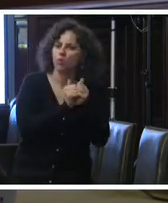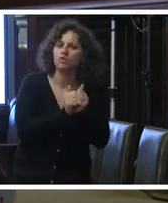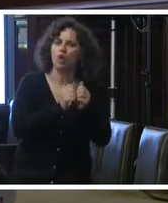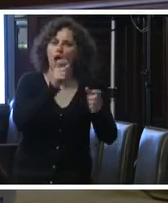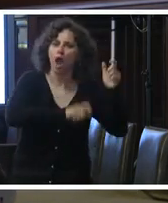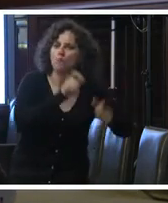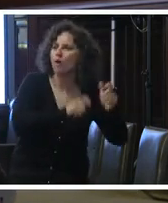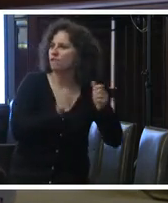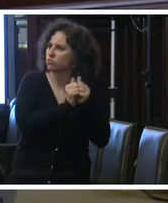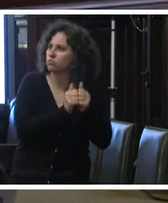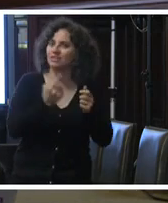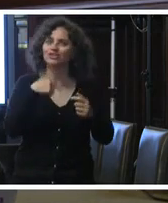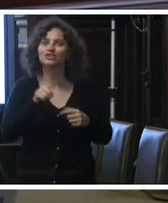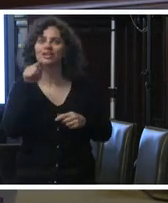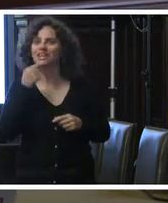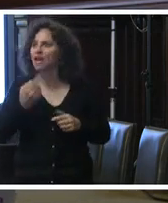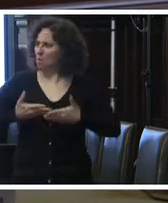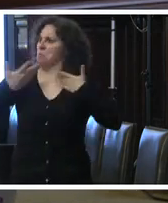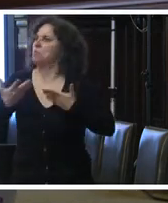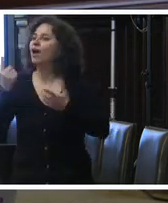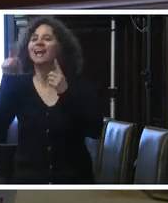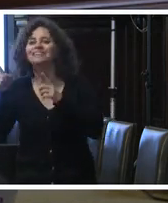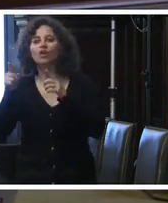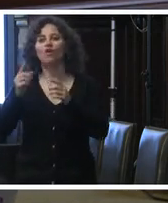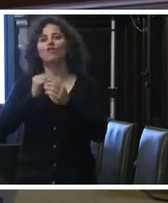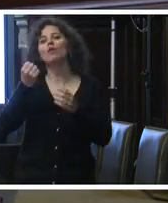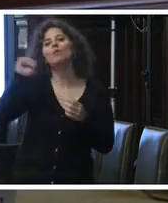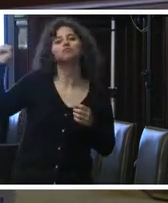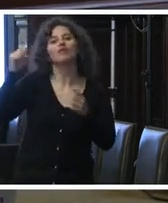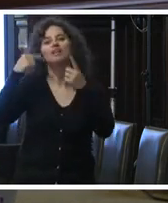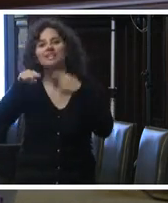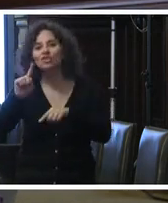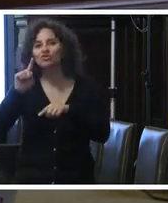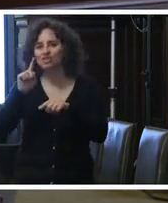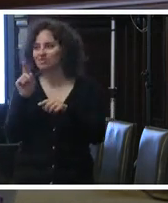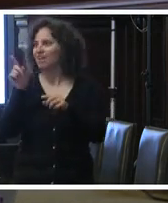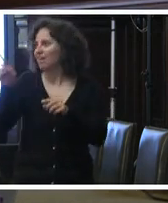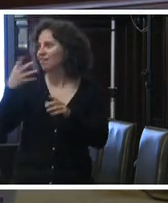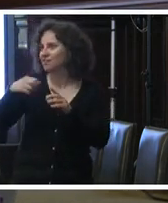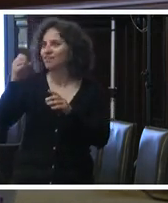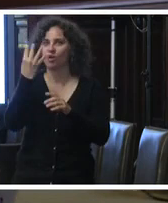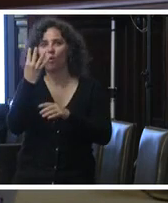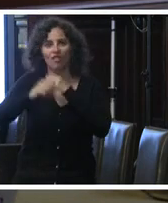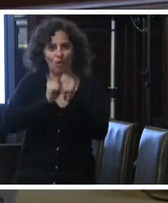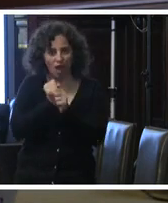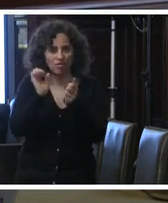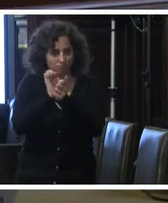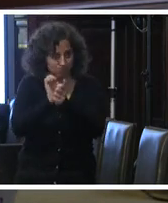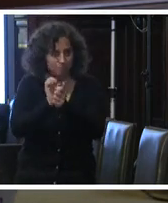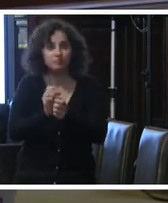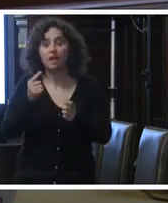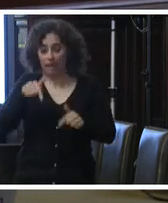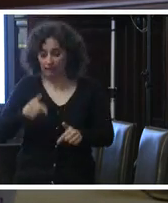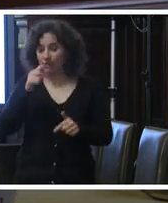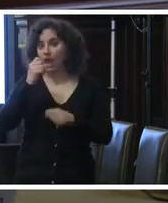35 años de cárcel. 4 años hemos sufrido este proceso hasta que este año, en